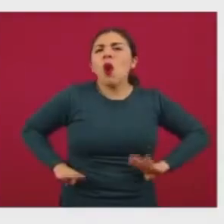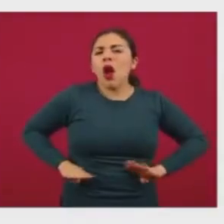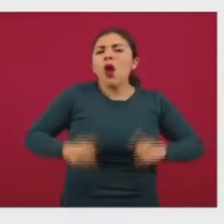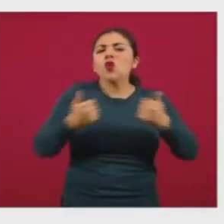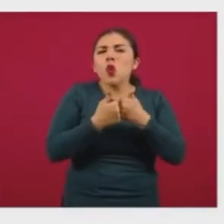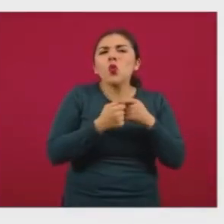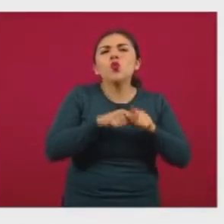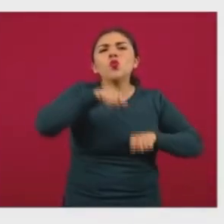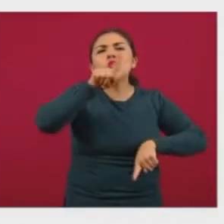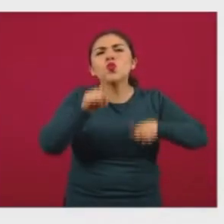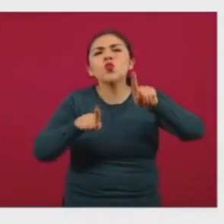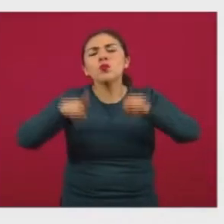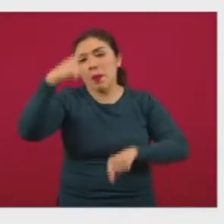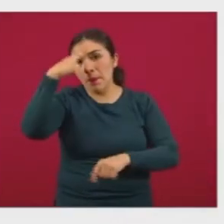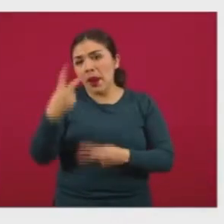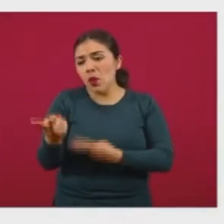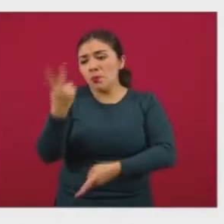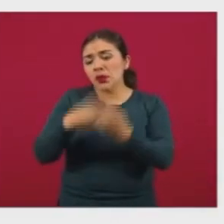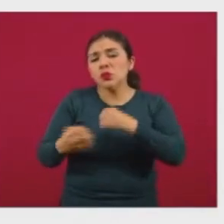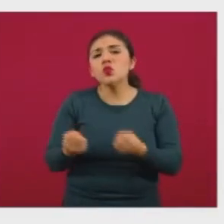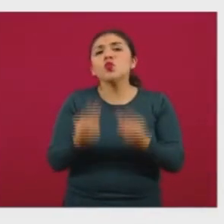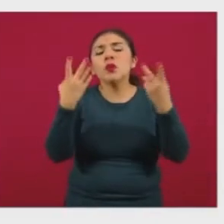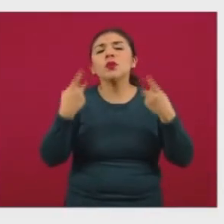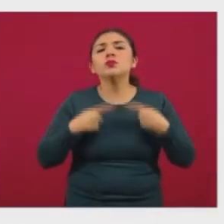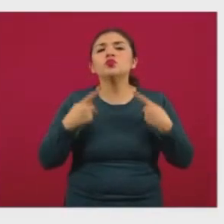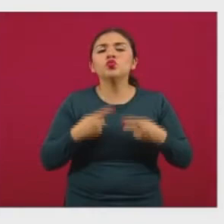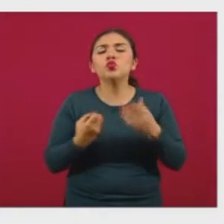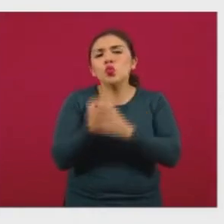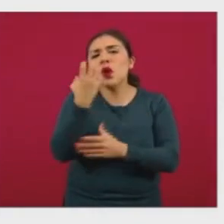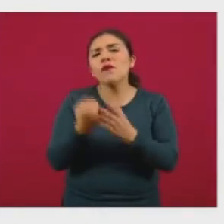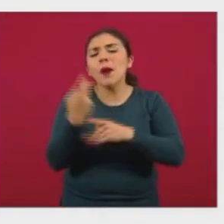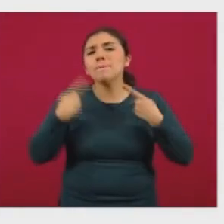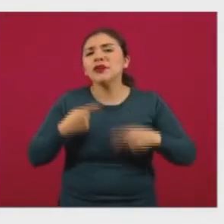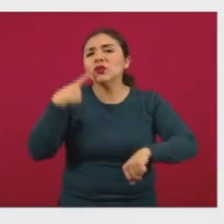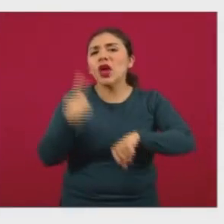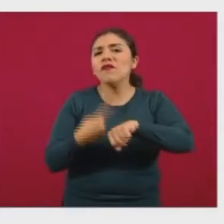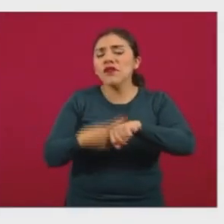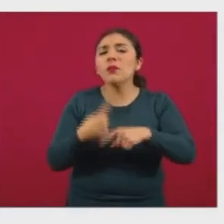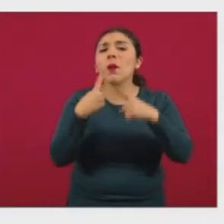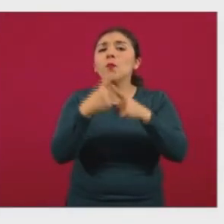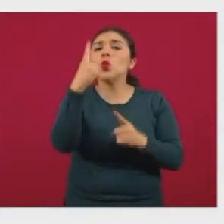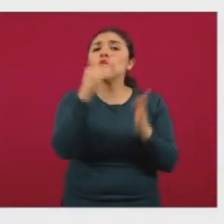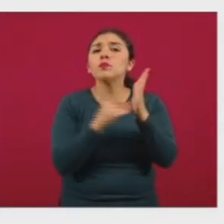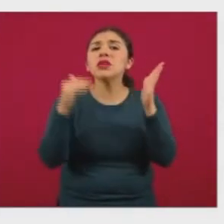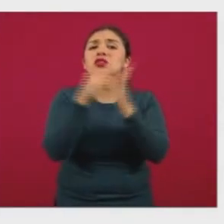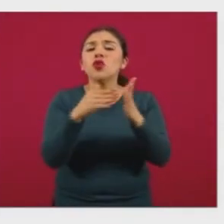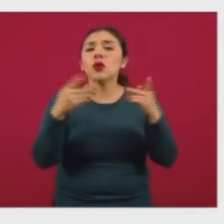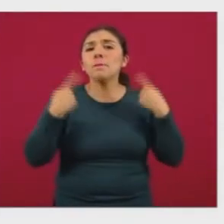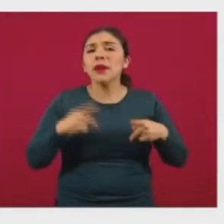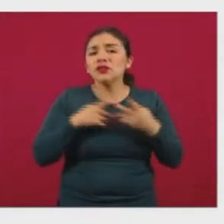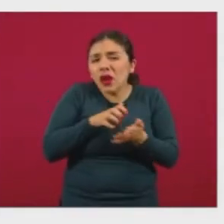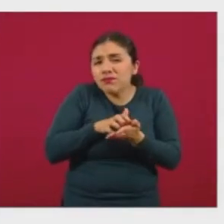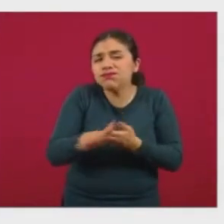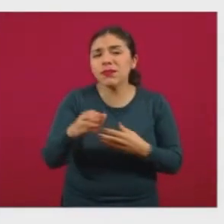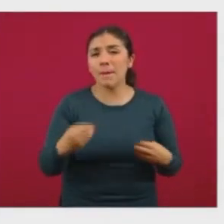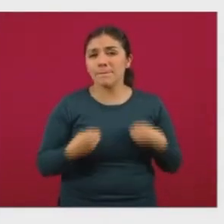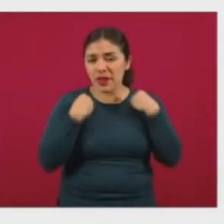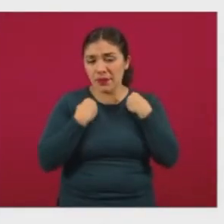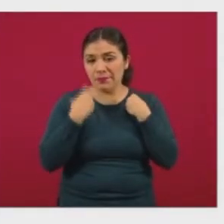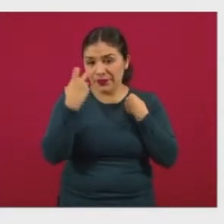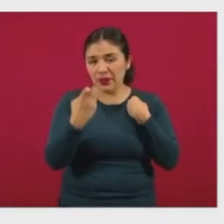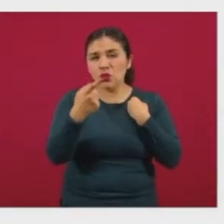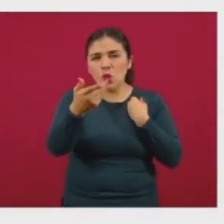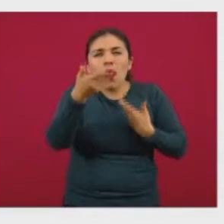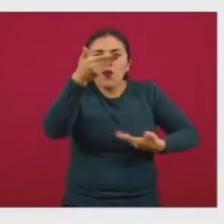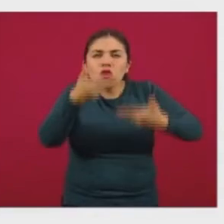curvas de casos nuevos por millón de habitantes, precisamente para hacer comparativa las alturas y